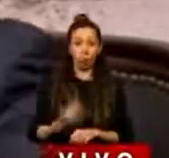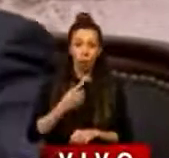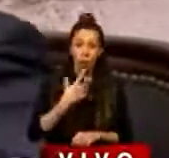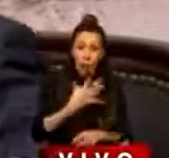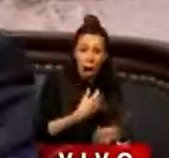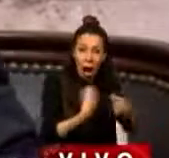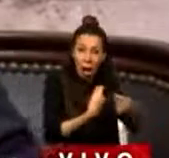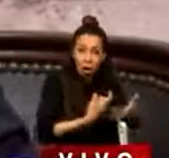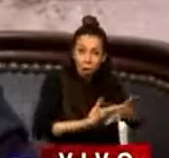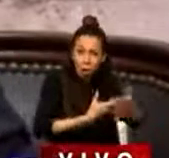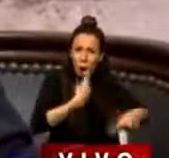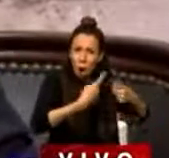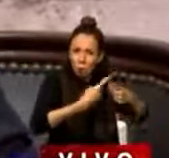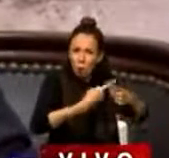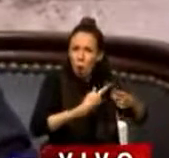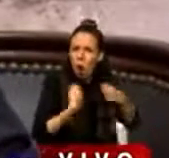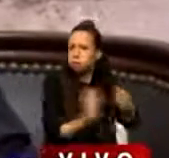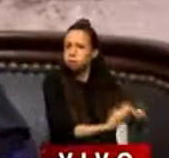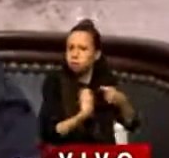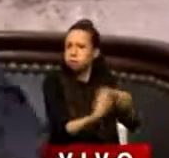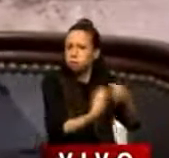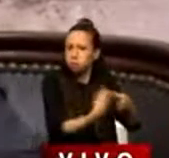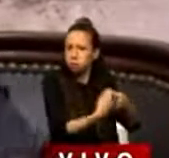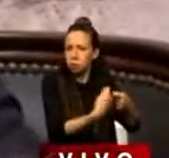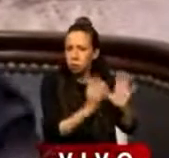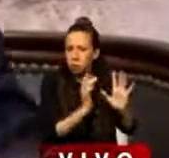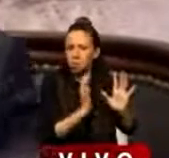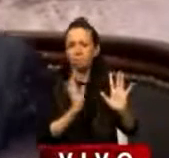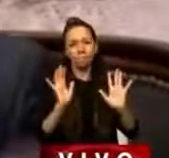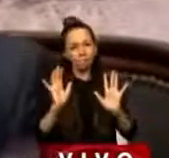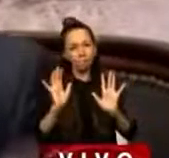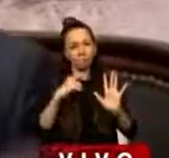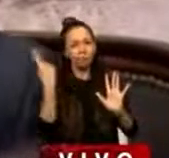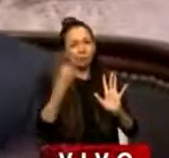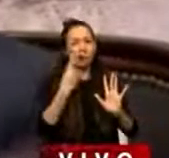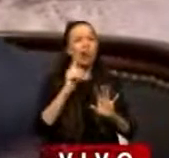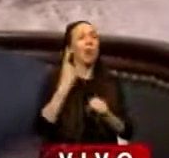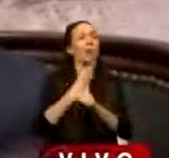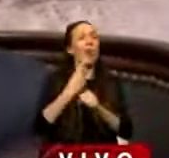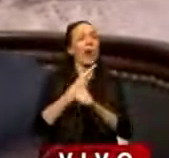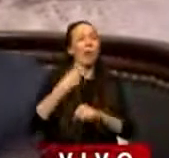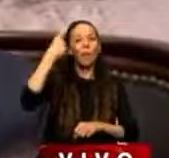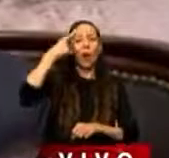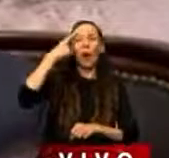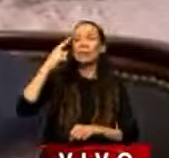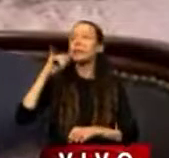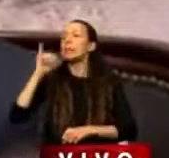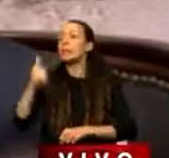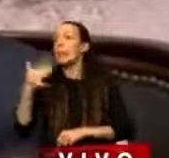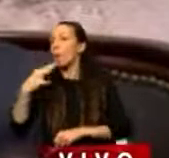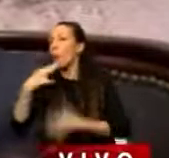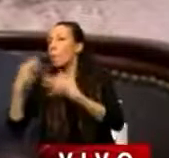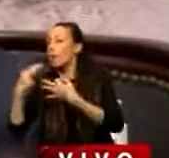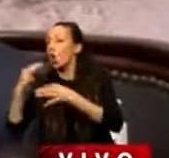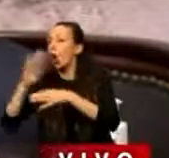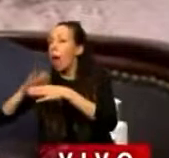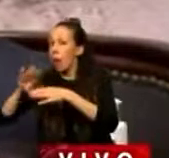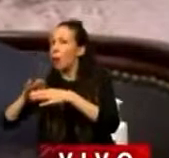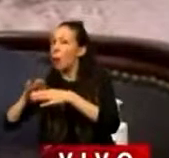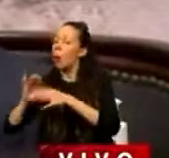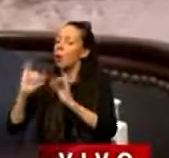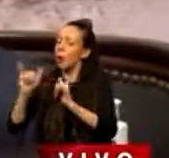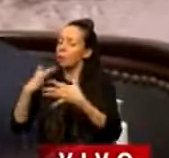real. Algo profundamente inmoral. No caigamos en el falso dilema. Sí, hay que cumplir con las deudas, hay que honrar